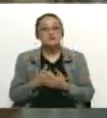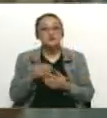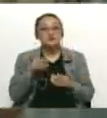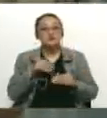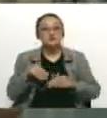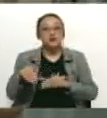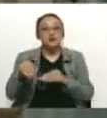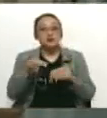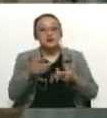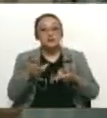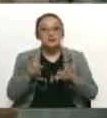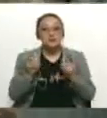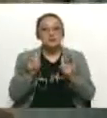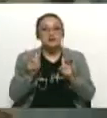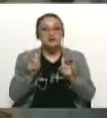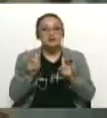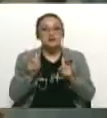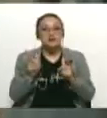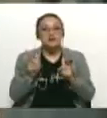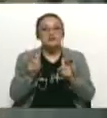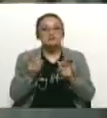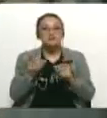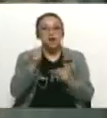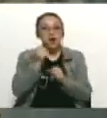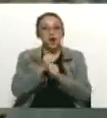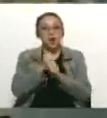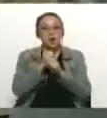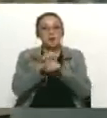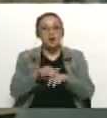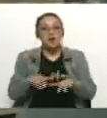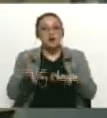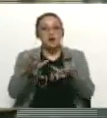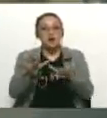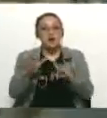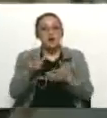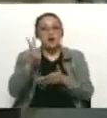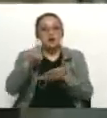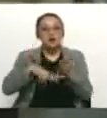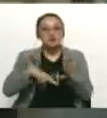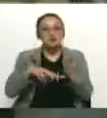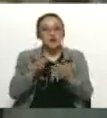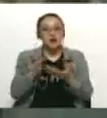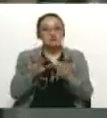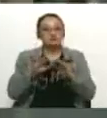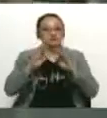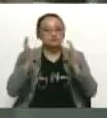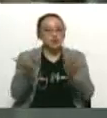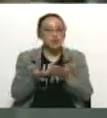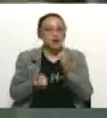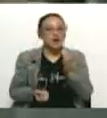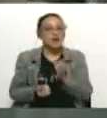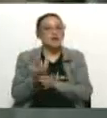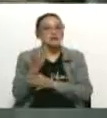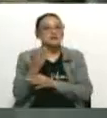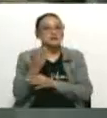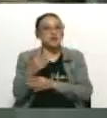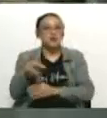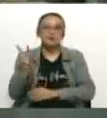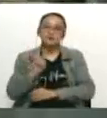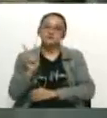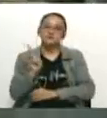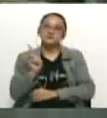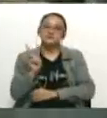nos permiten llevar estas obras de la literatura universal y de especialmente la creación venezolana